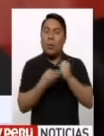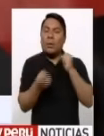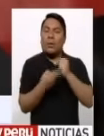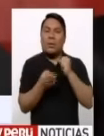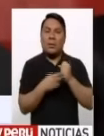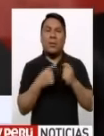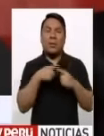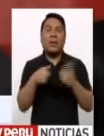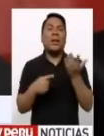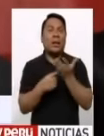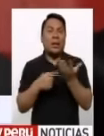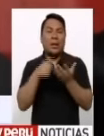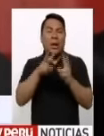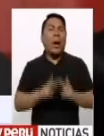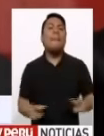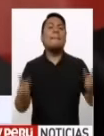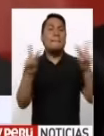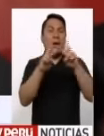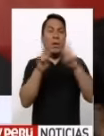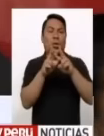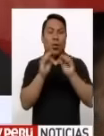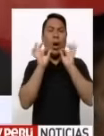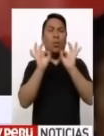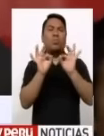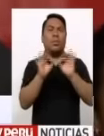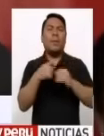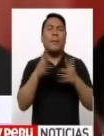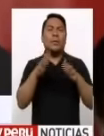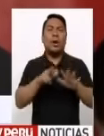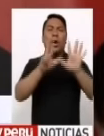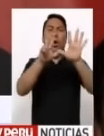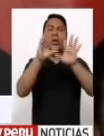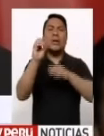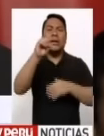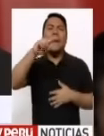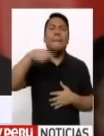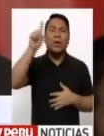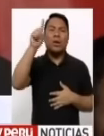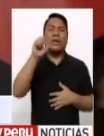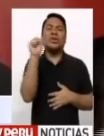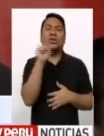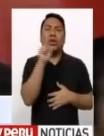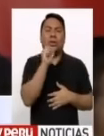técnica que se llama en valor presente neto, cerca de 80 millones de soles de